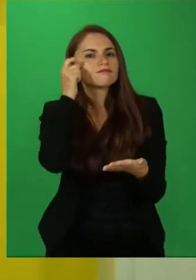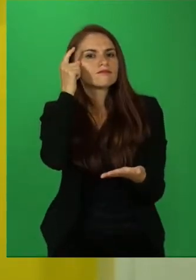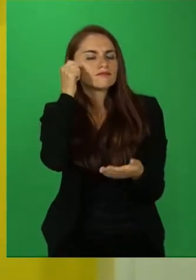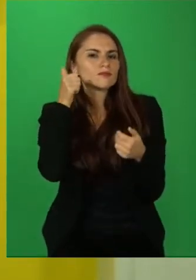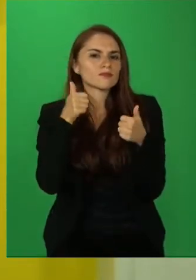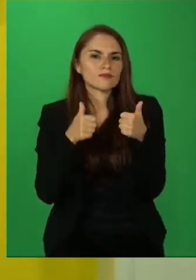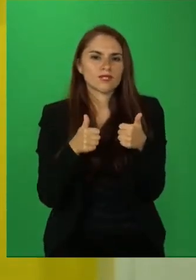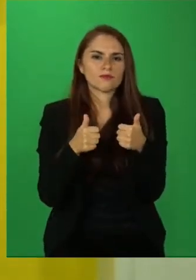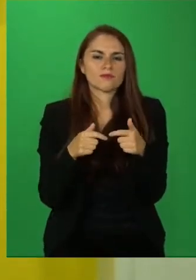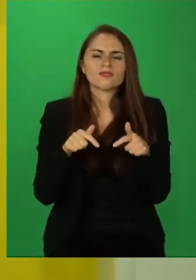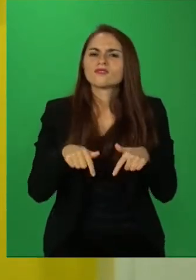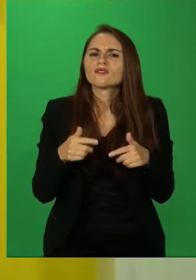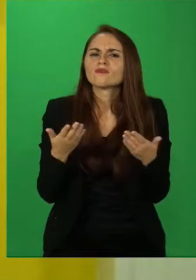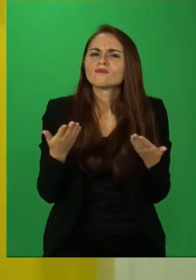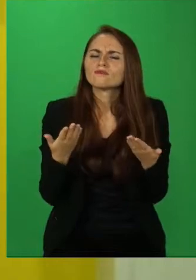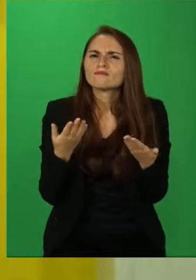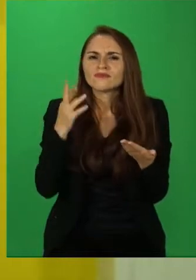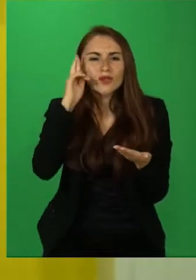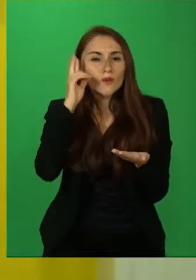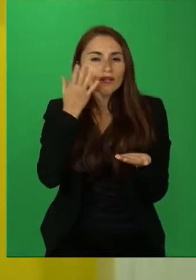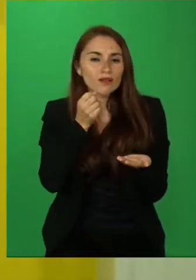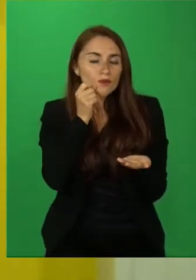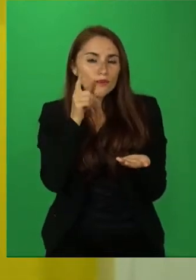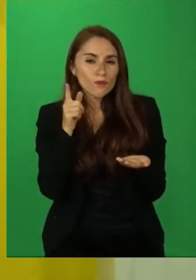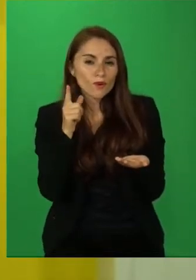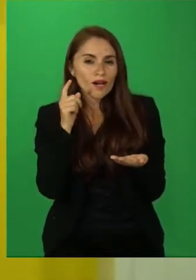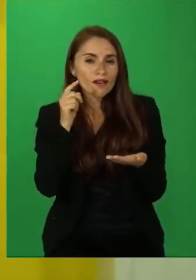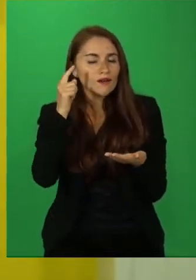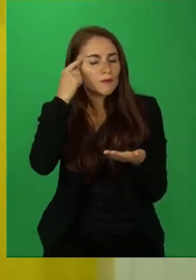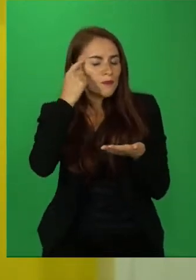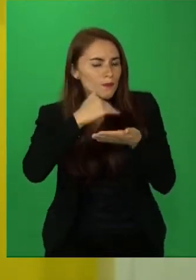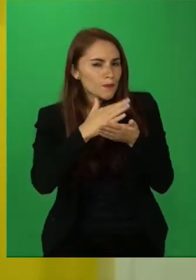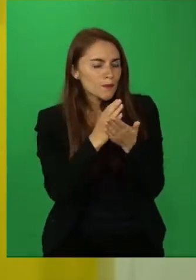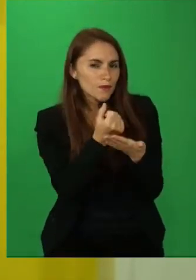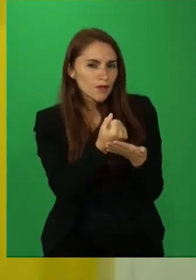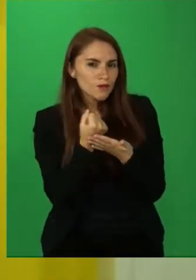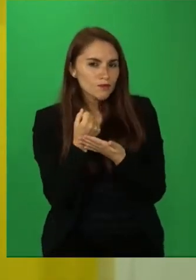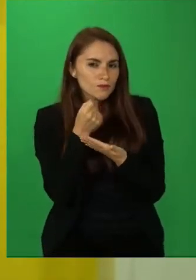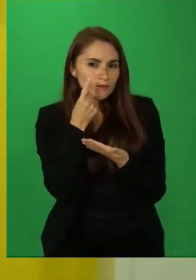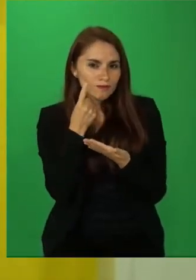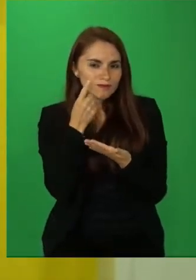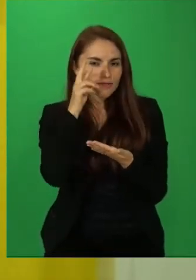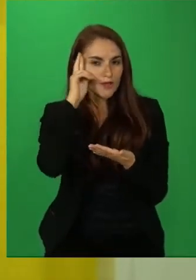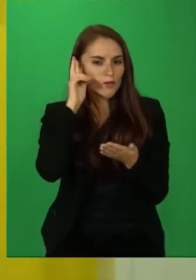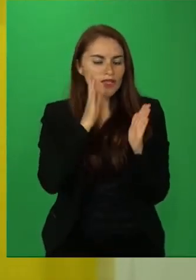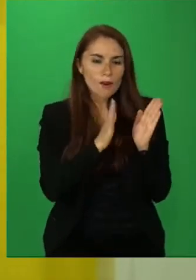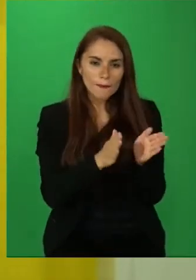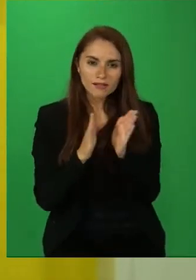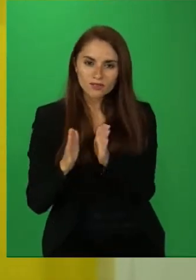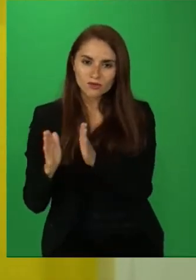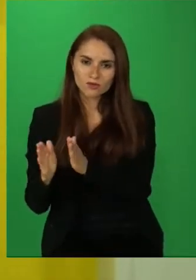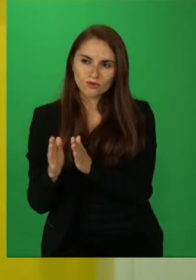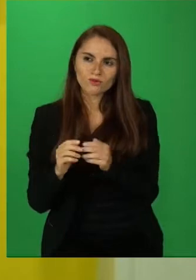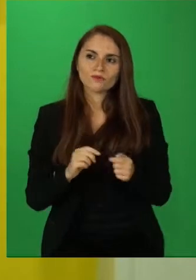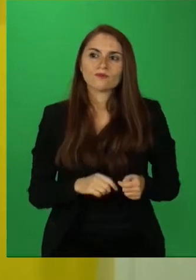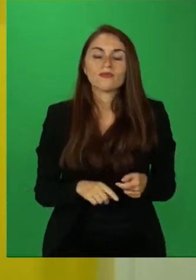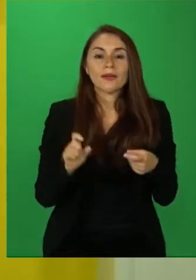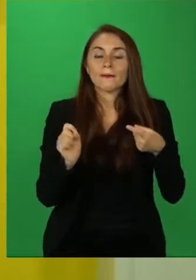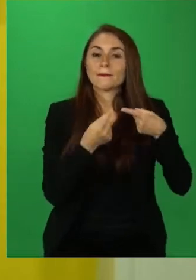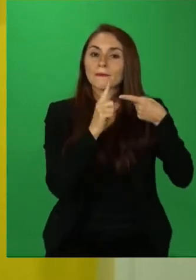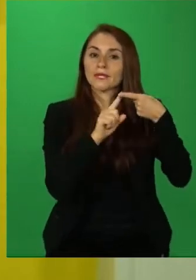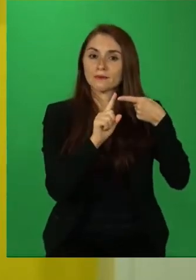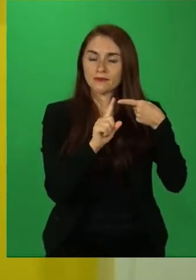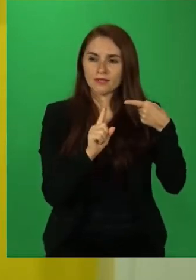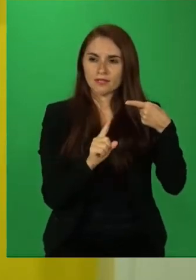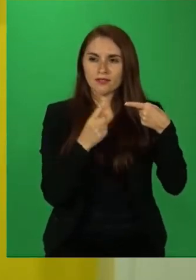¿Qué método de análisis revisamos? Vamos a mirar los pasos para que te puedas recordar. Recuerda que el primer